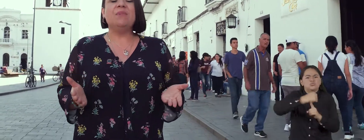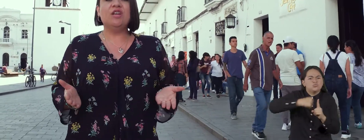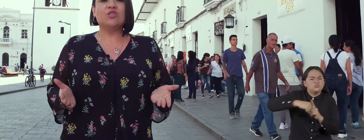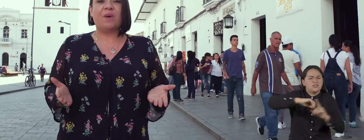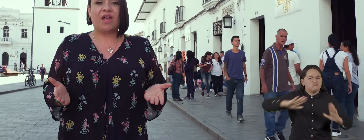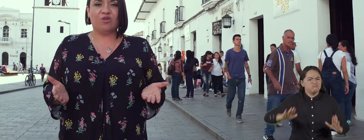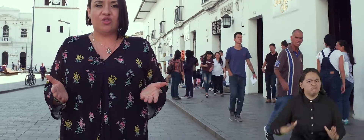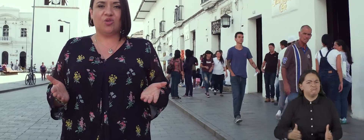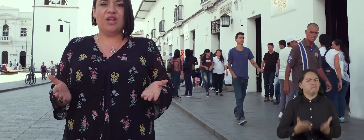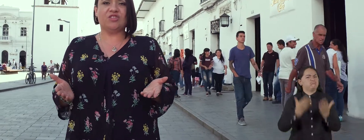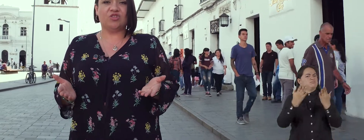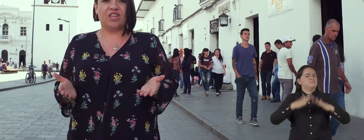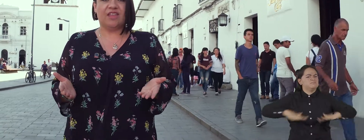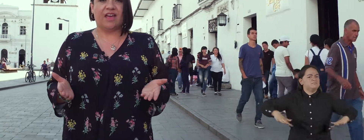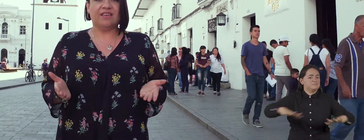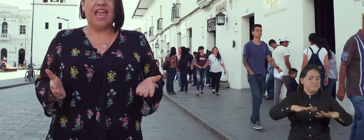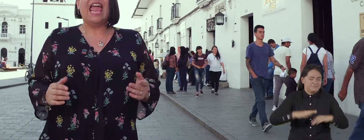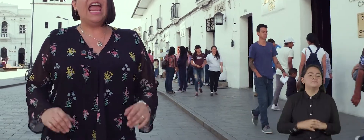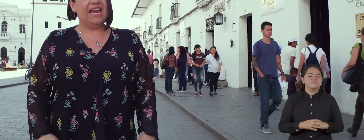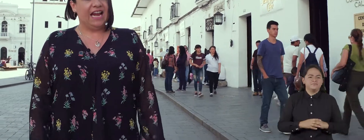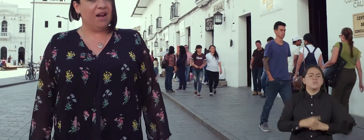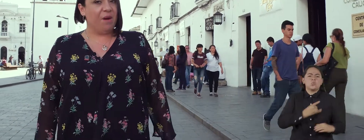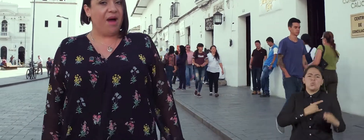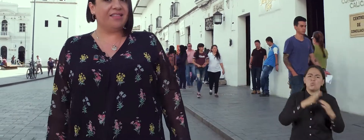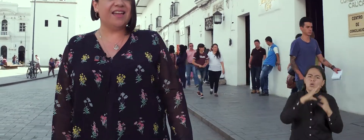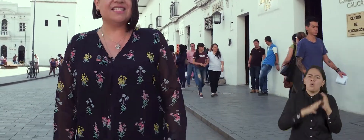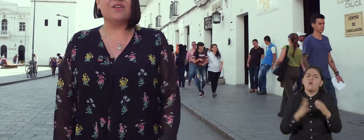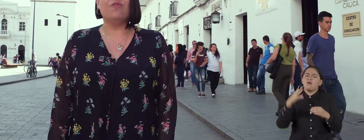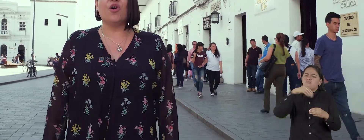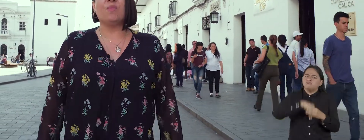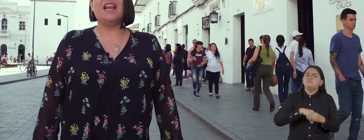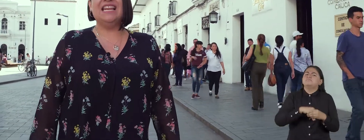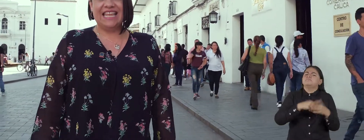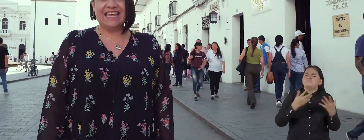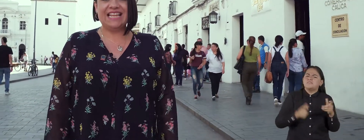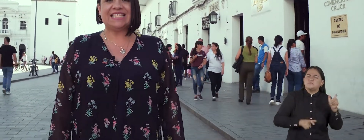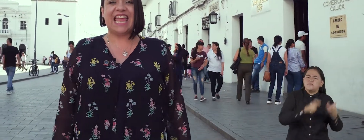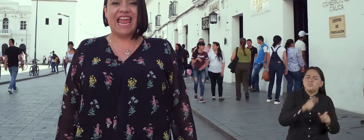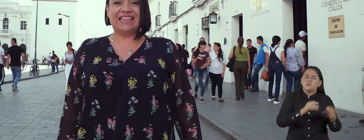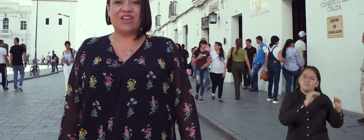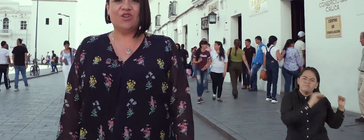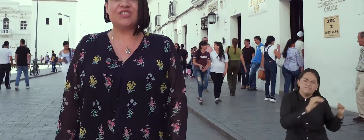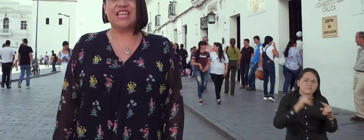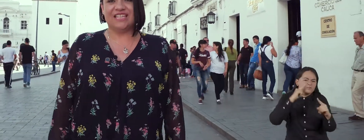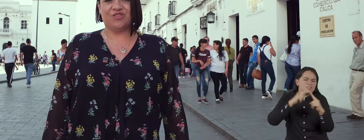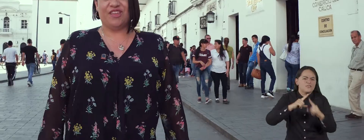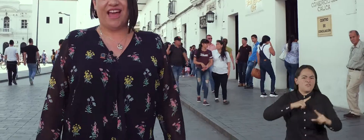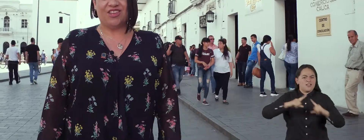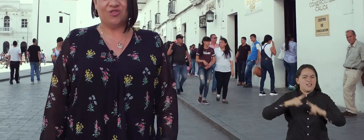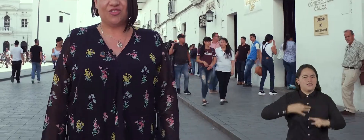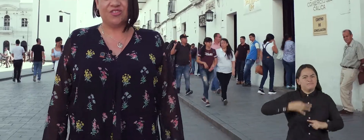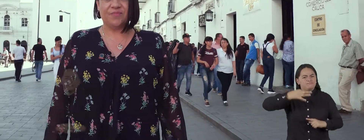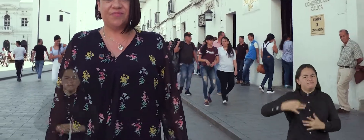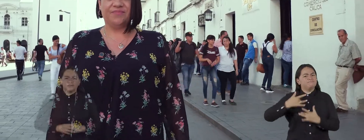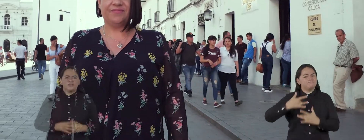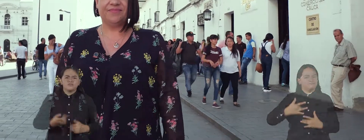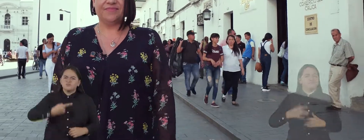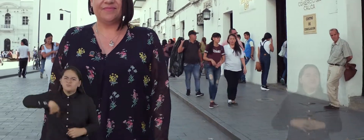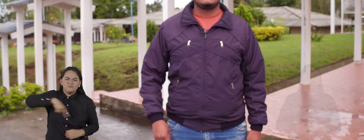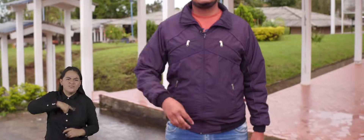caminos para construir sociedad. En el Alma Mater se forman líderes éticos y solidarios.